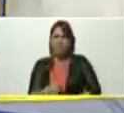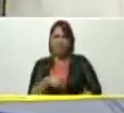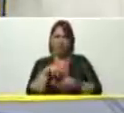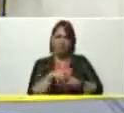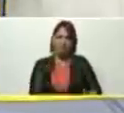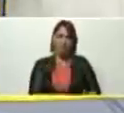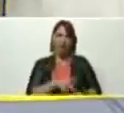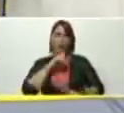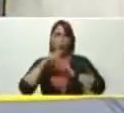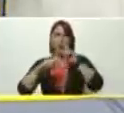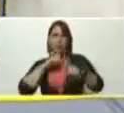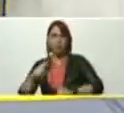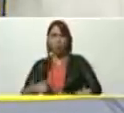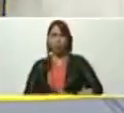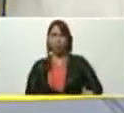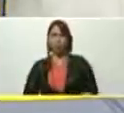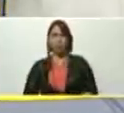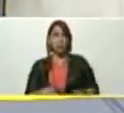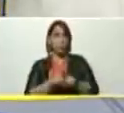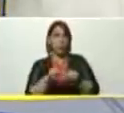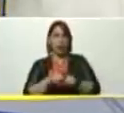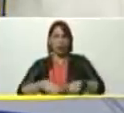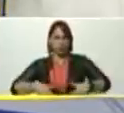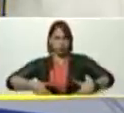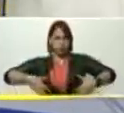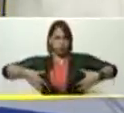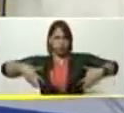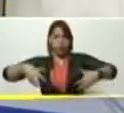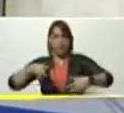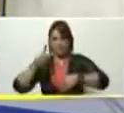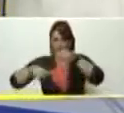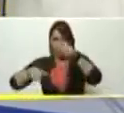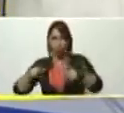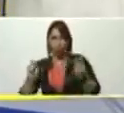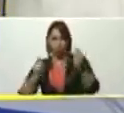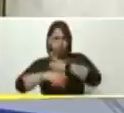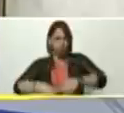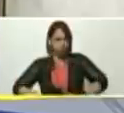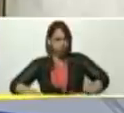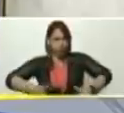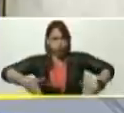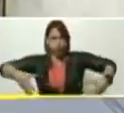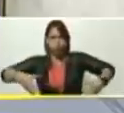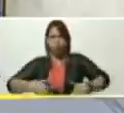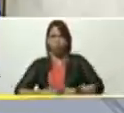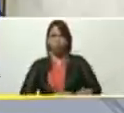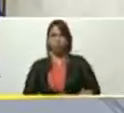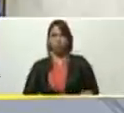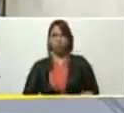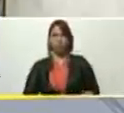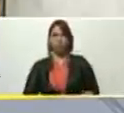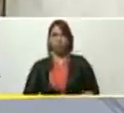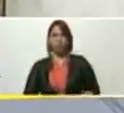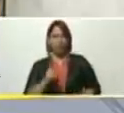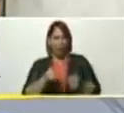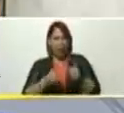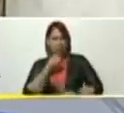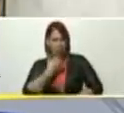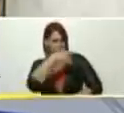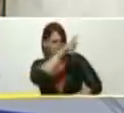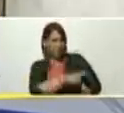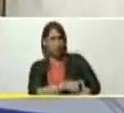lo pones a alguien, sale un monstruo. La persona se convierte en un monstruo. Alguien que haya sido buena